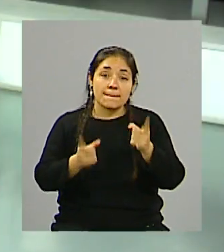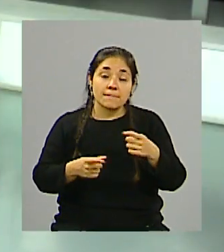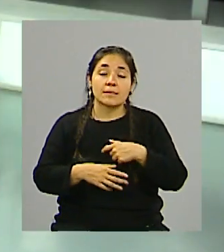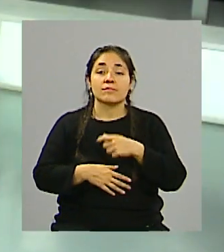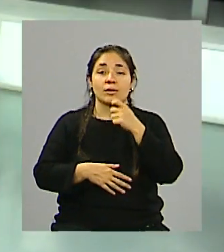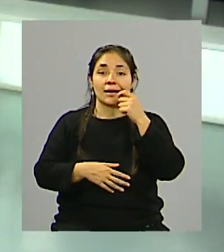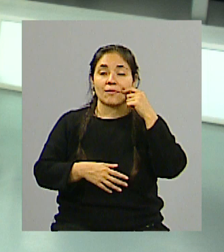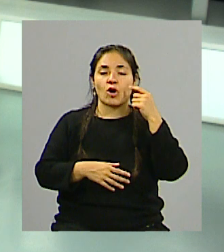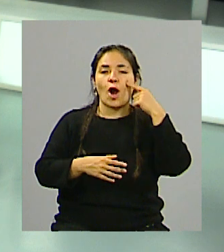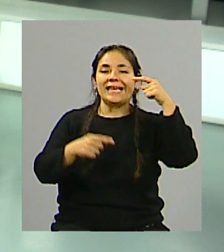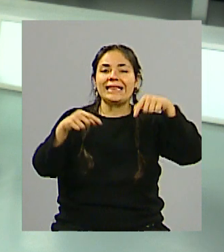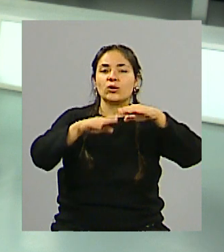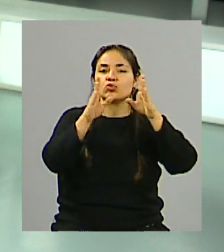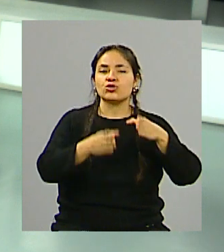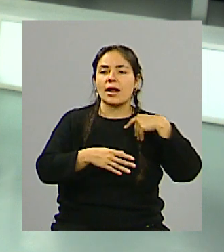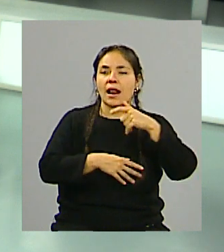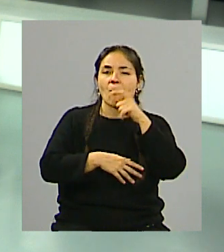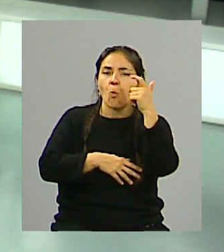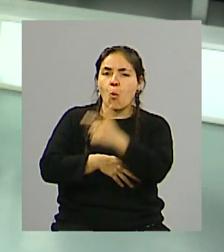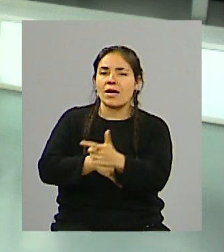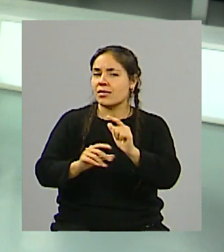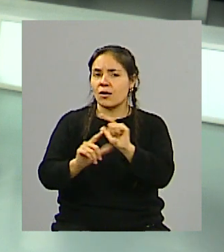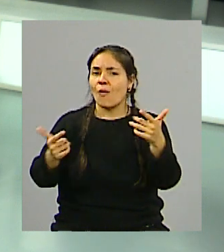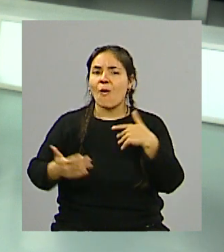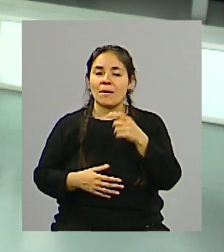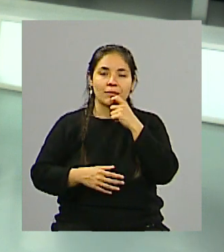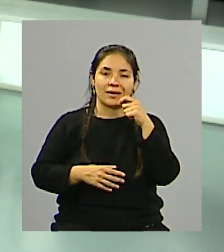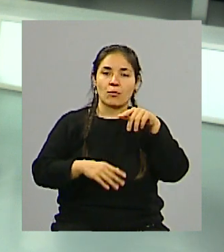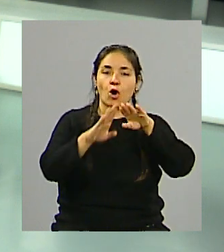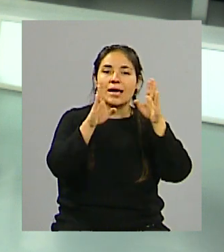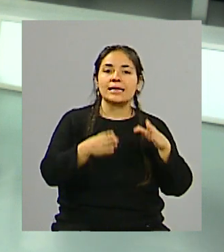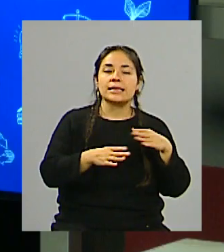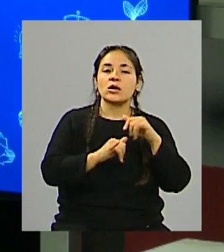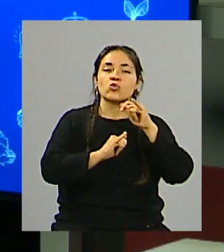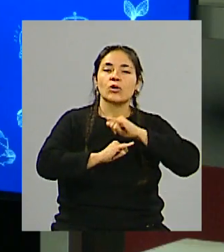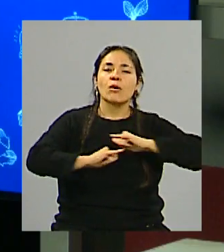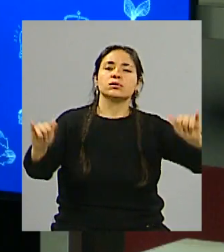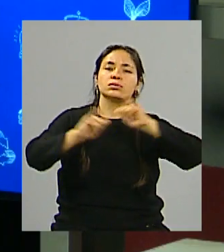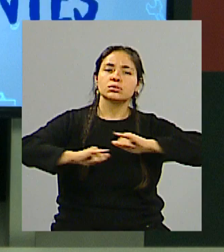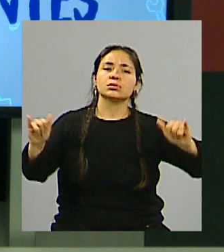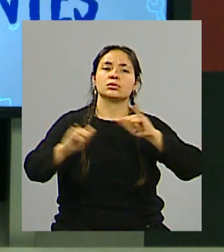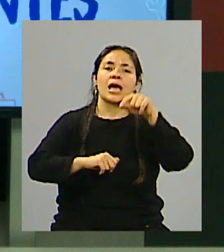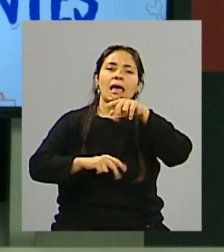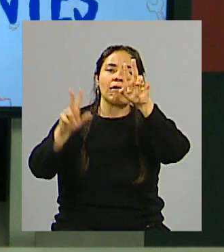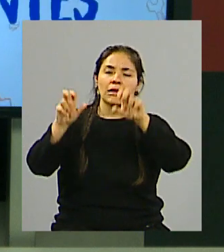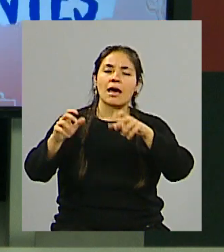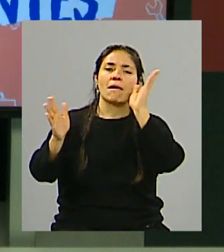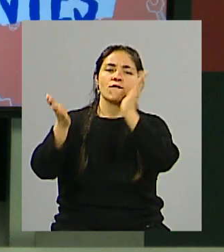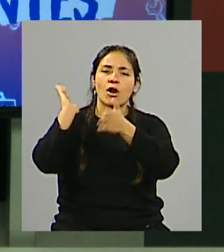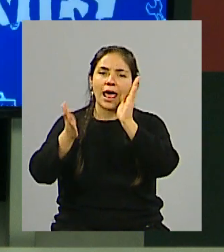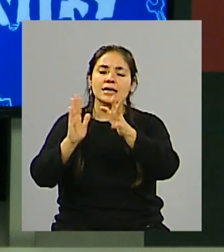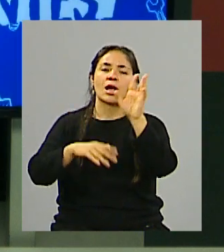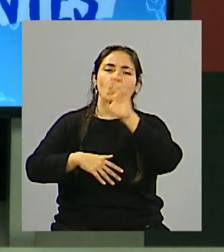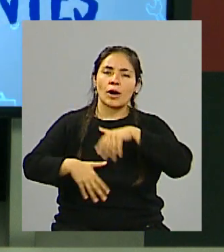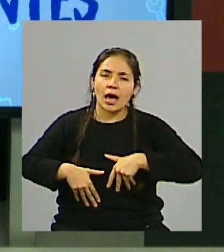de parte de las instituciones, no es que hay una difusión institucional para visibilizar la violencia obstétrica, y